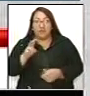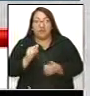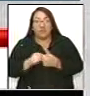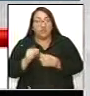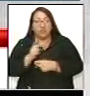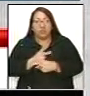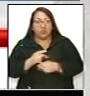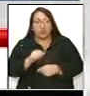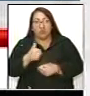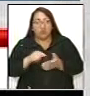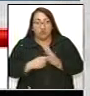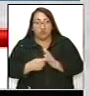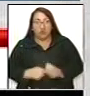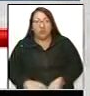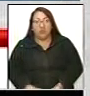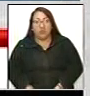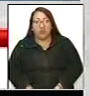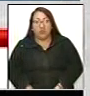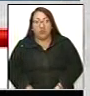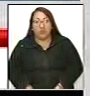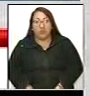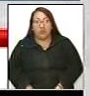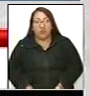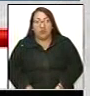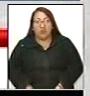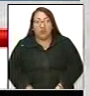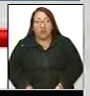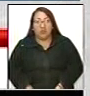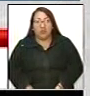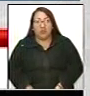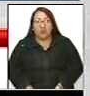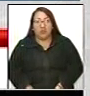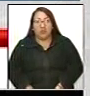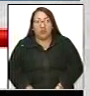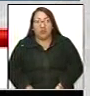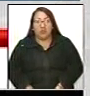este. El otro punto, presidenta, es que los cuadernos de trabajo